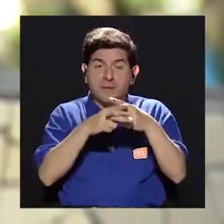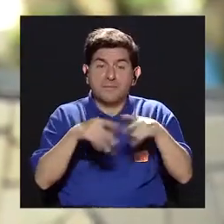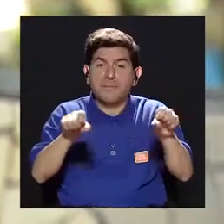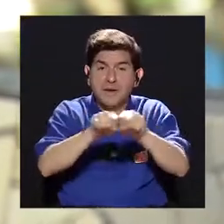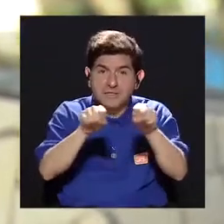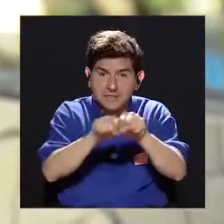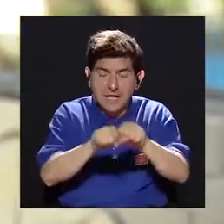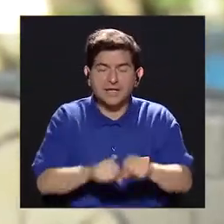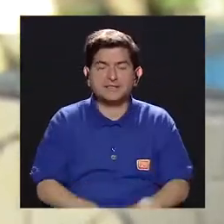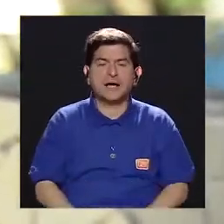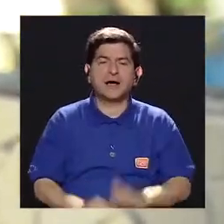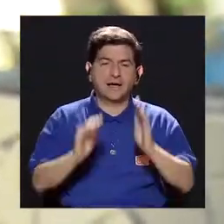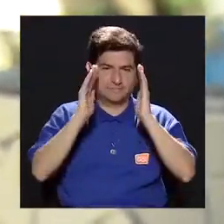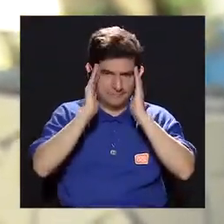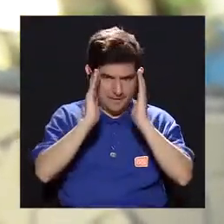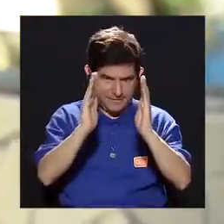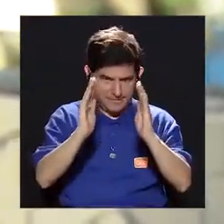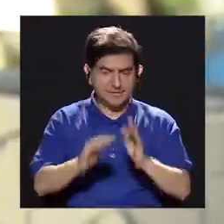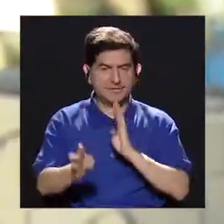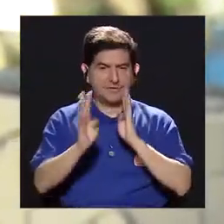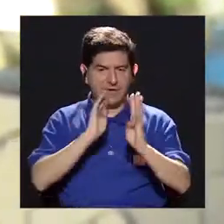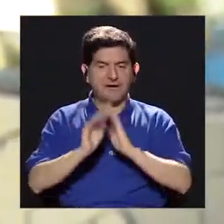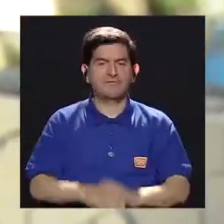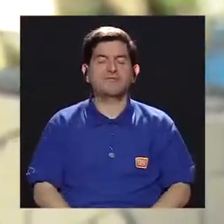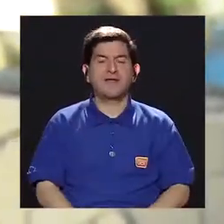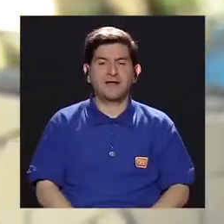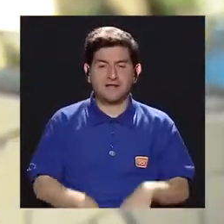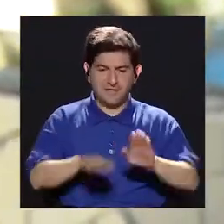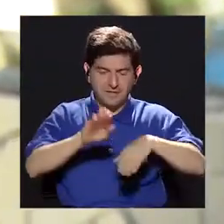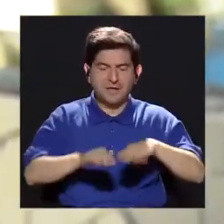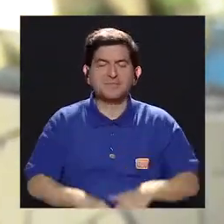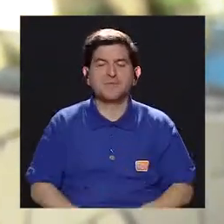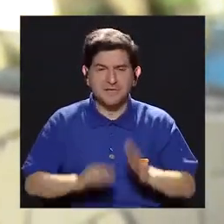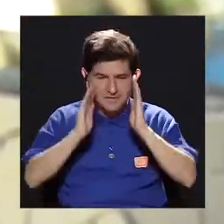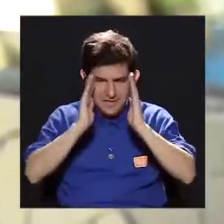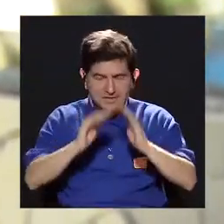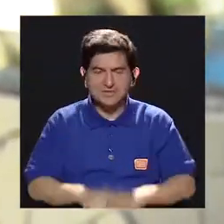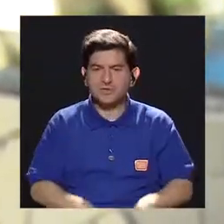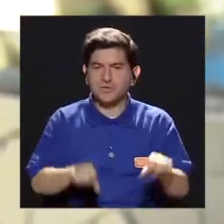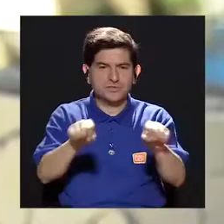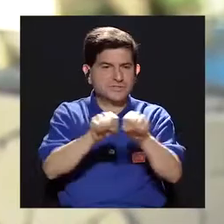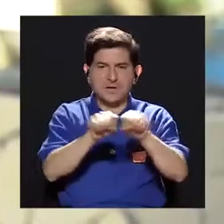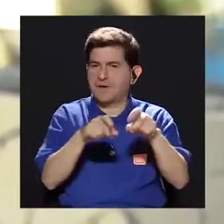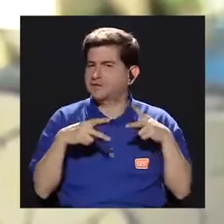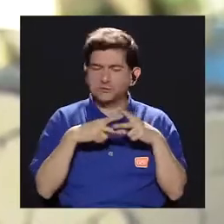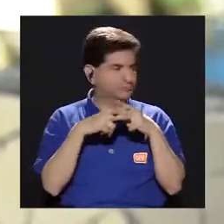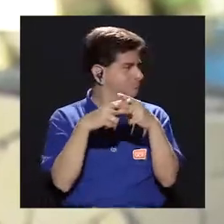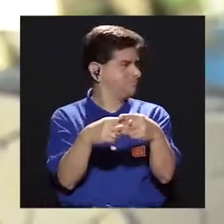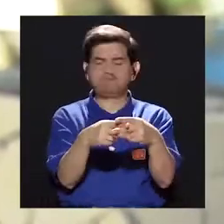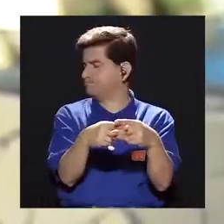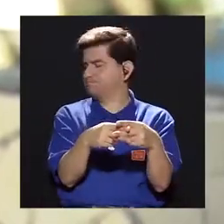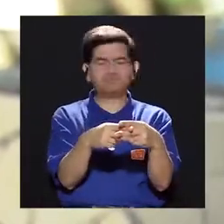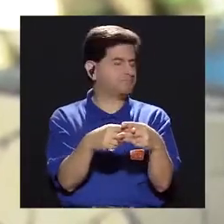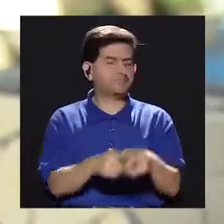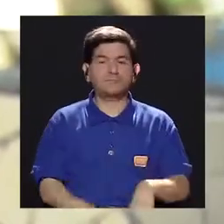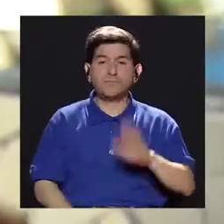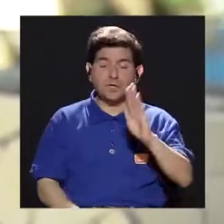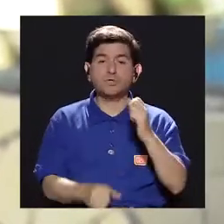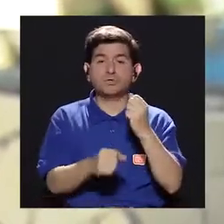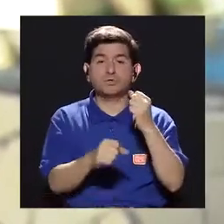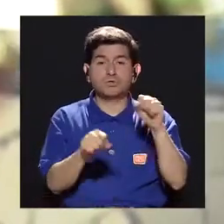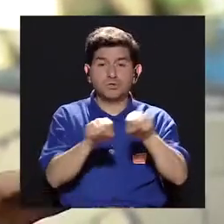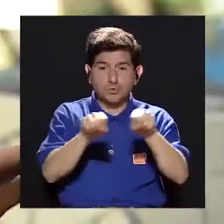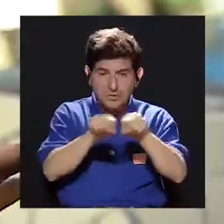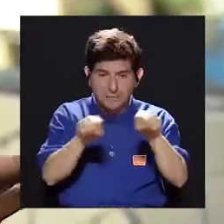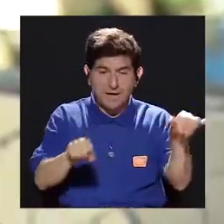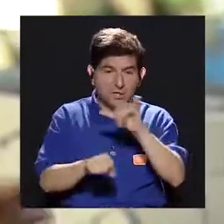cuidado, paréntesis, hablando del cuidado de los pies, muy importante, no se preste el calzado. Se haga de cuenta que su calzado es como